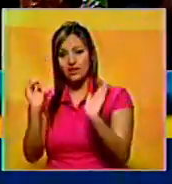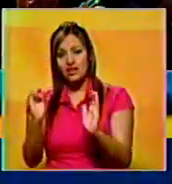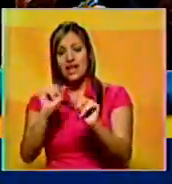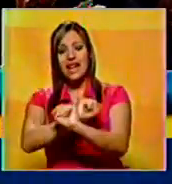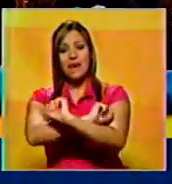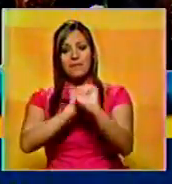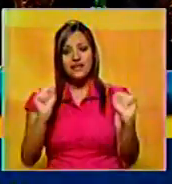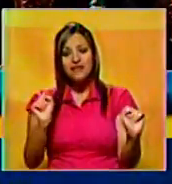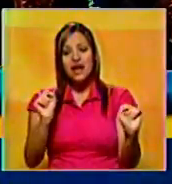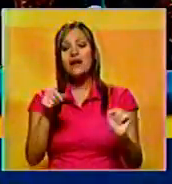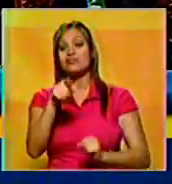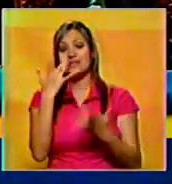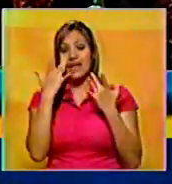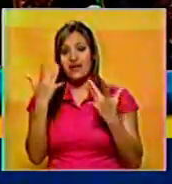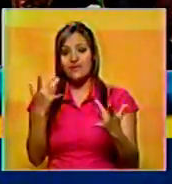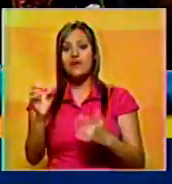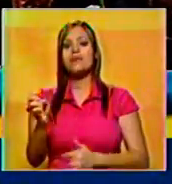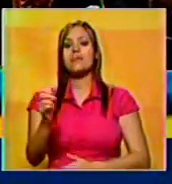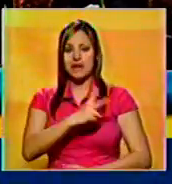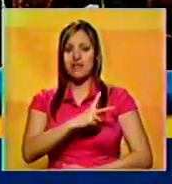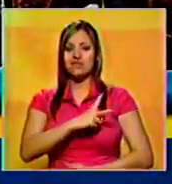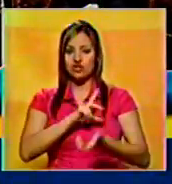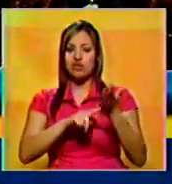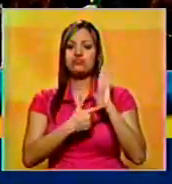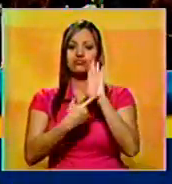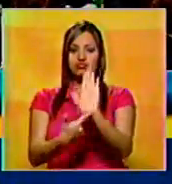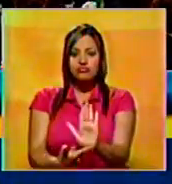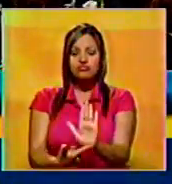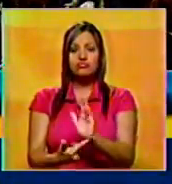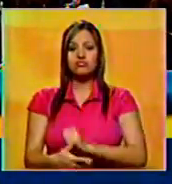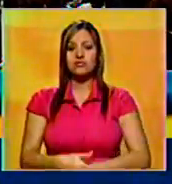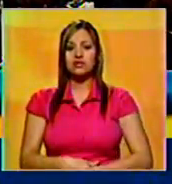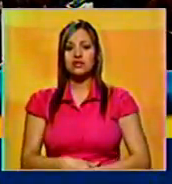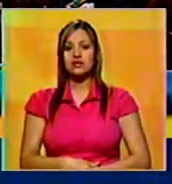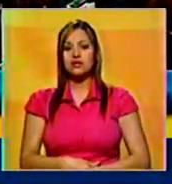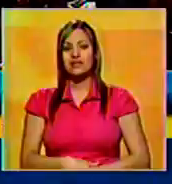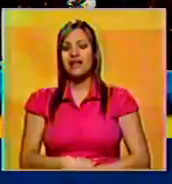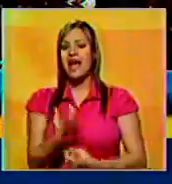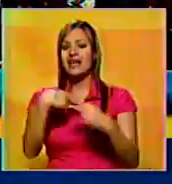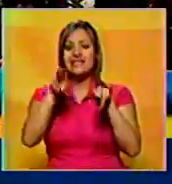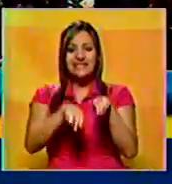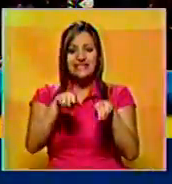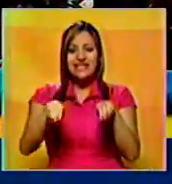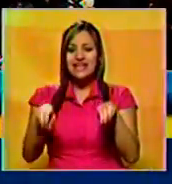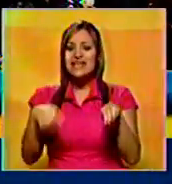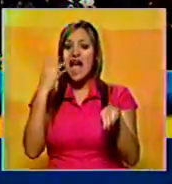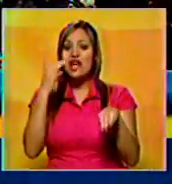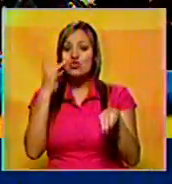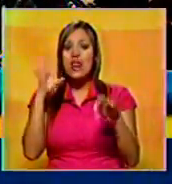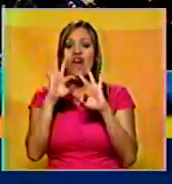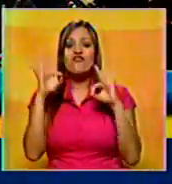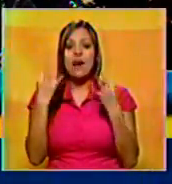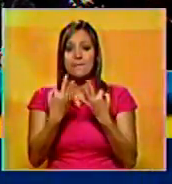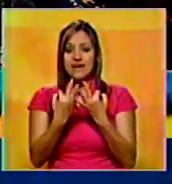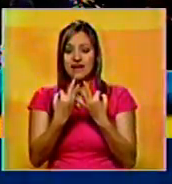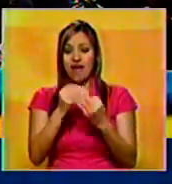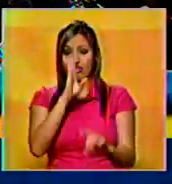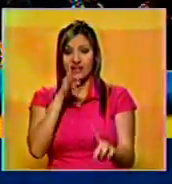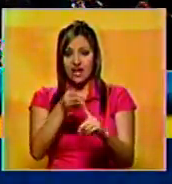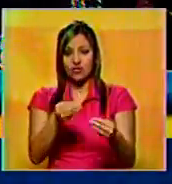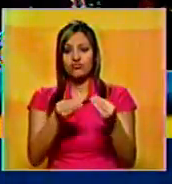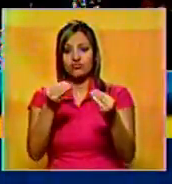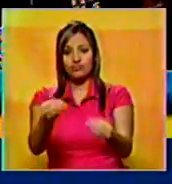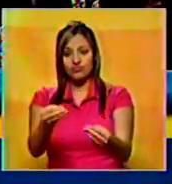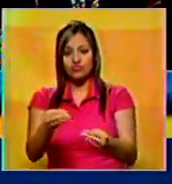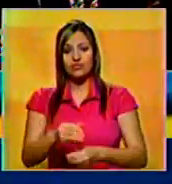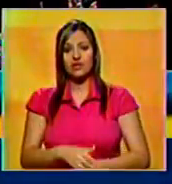de la mañana y que ustedes aprecian a través de las pantallas de Noticiero Venevisión, unas sillas azules dispuestas para sus familiares directos